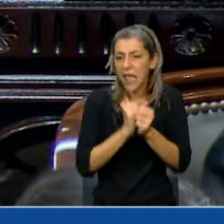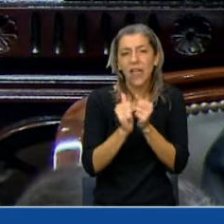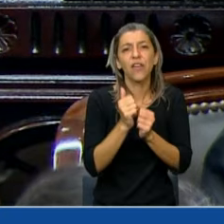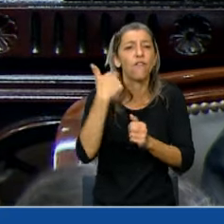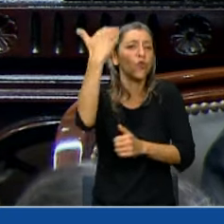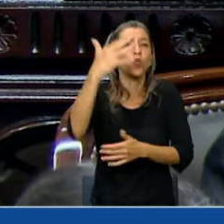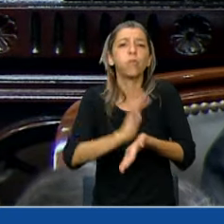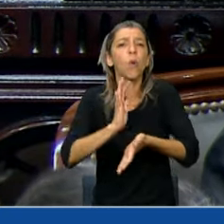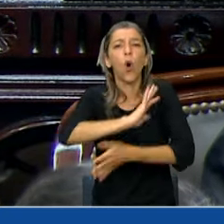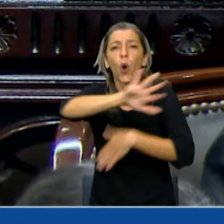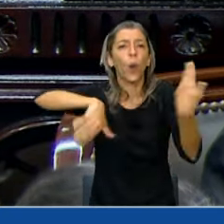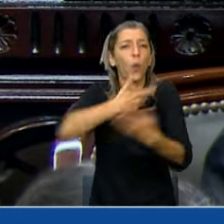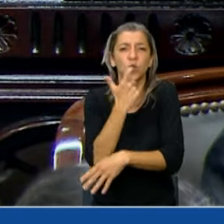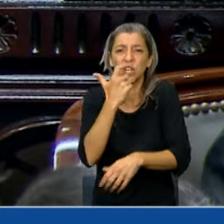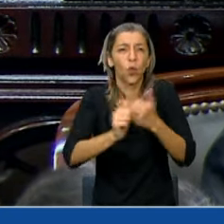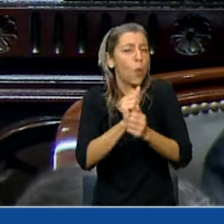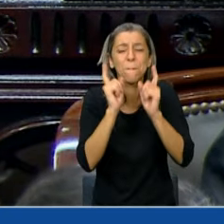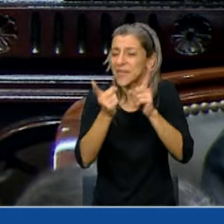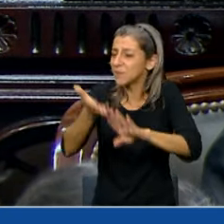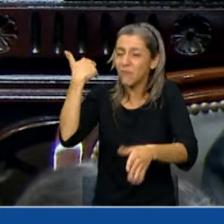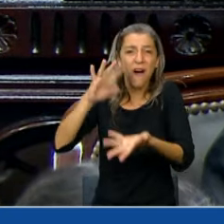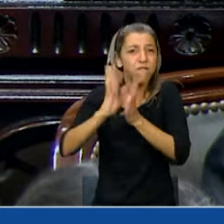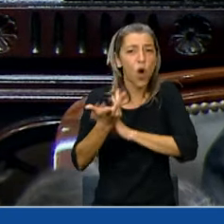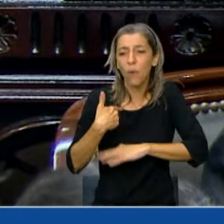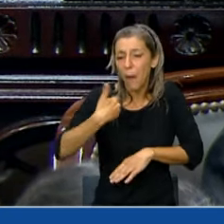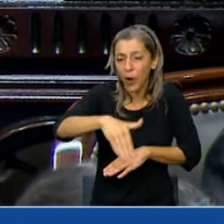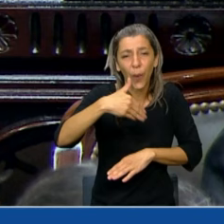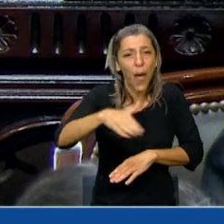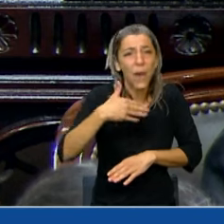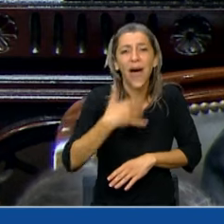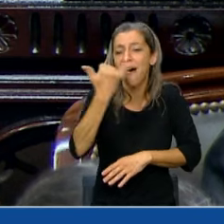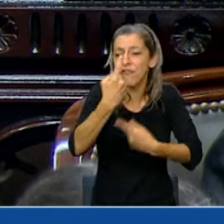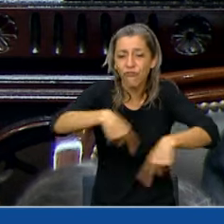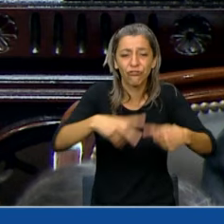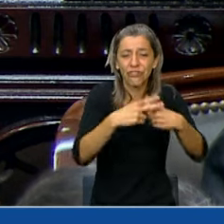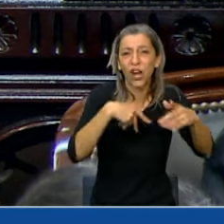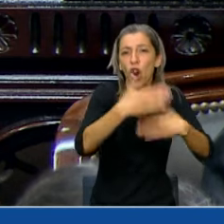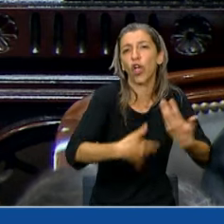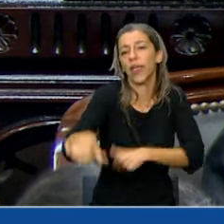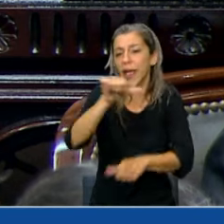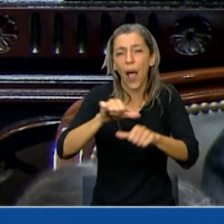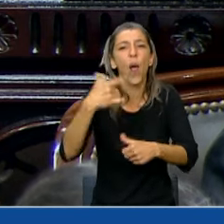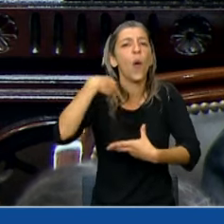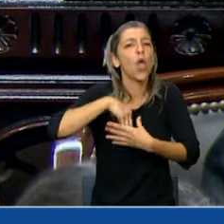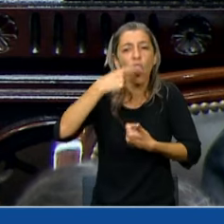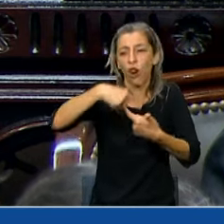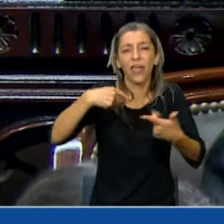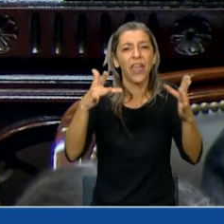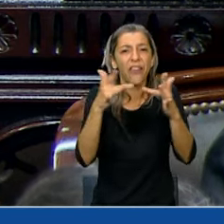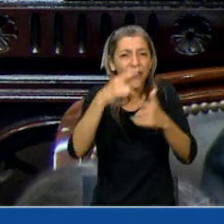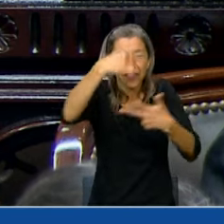lo que hacemos sino que lo cambia nosotros Porque la fusión de los físico lo biológico lo digital esta brecha tecnológica crece cada